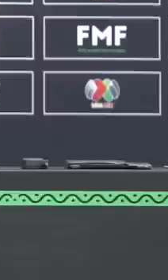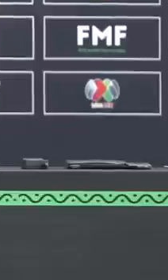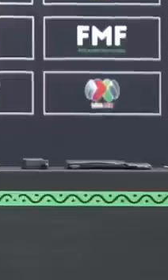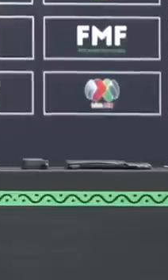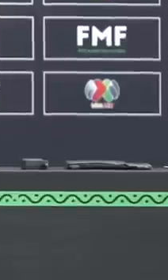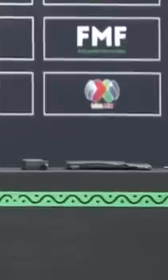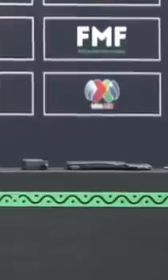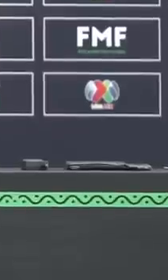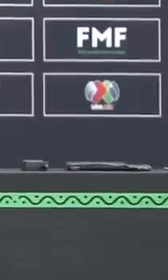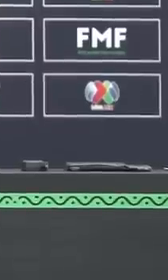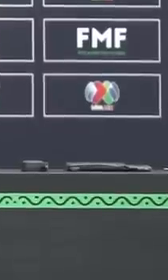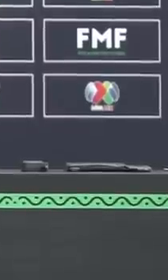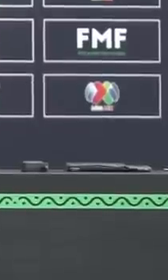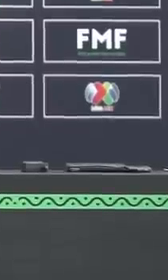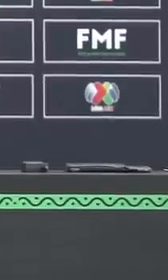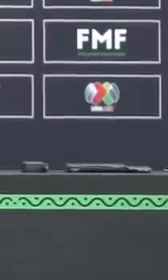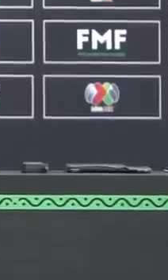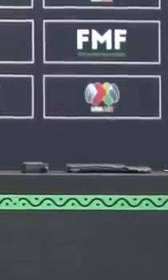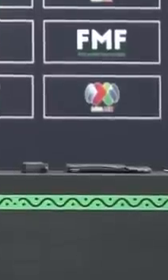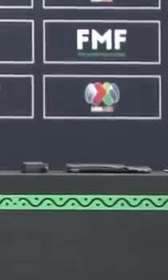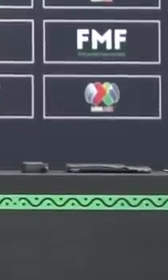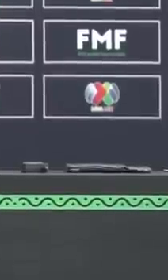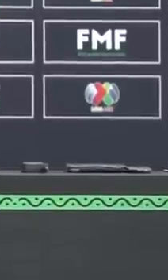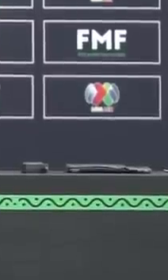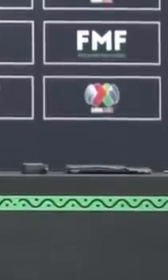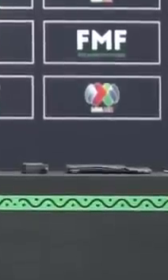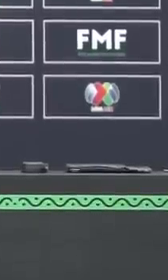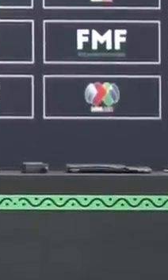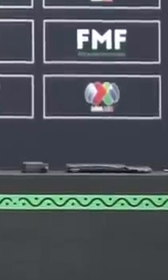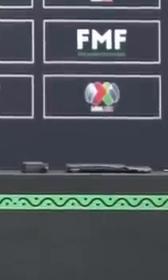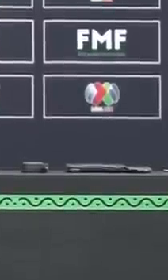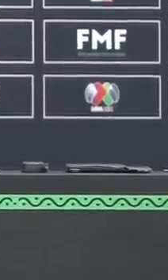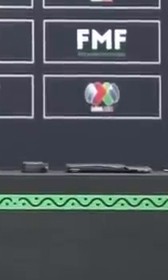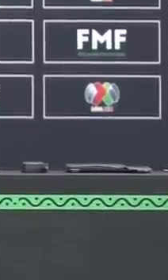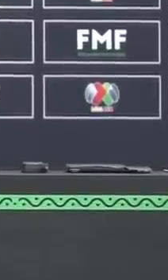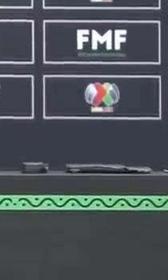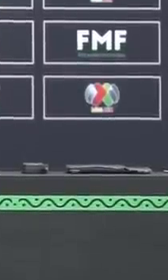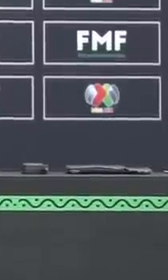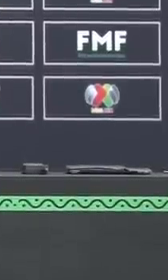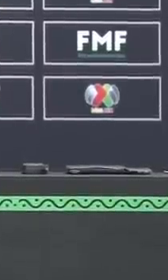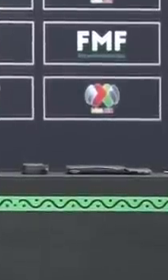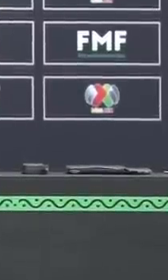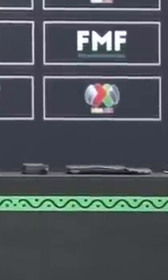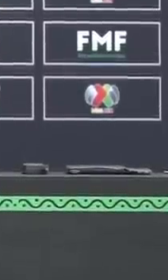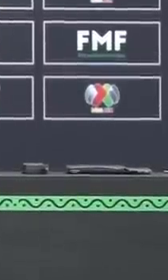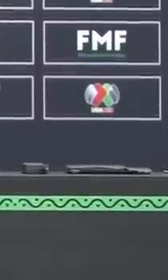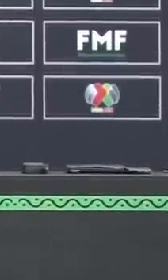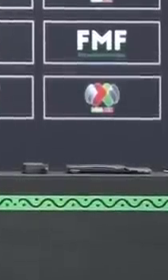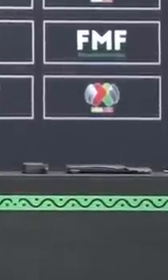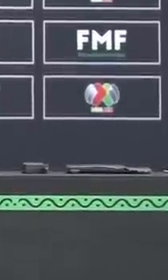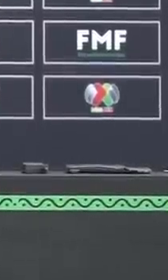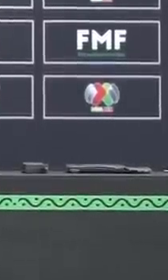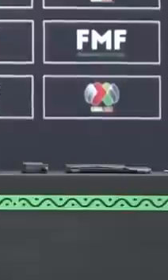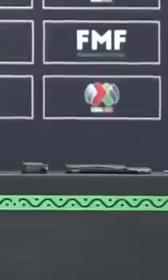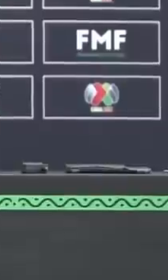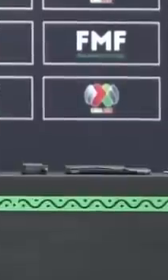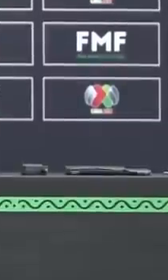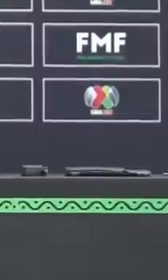a las selecciones nacionales? Esta retroalimentación, esta guía, este soporte